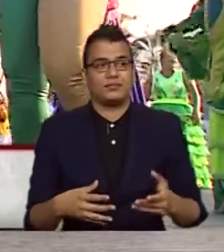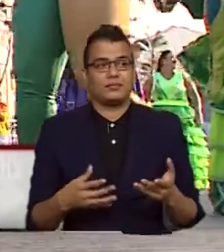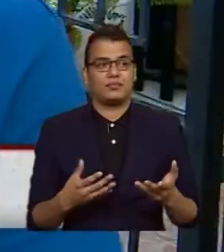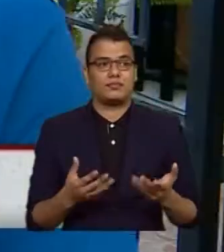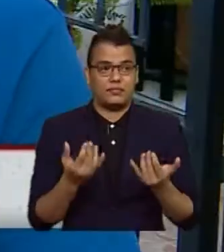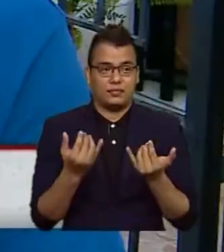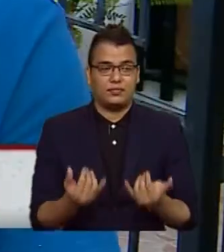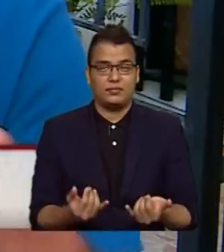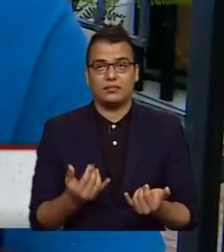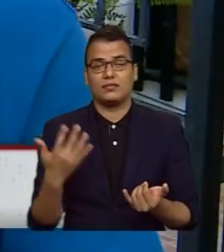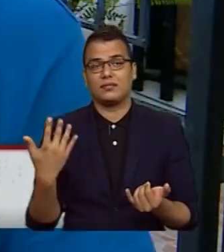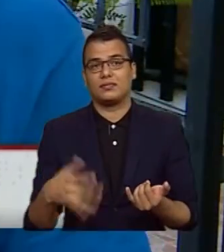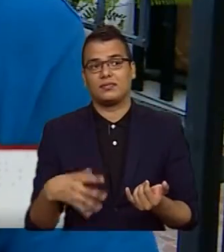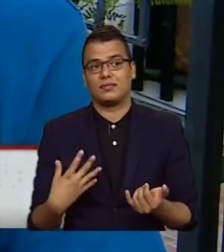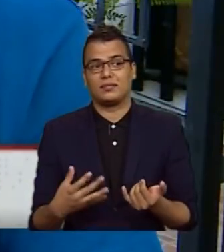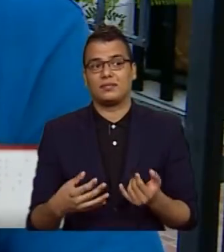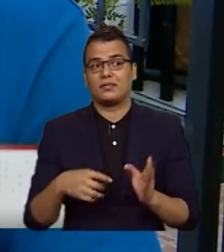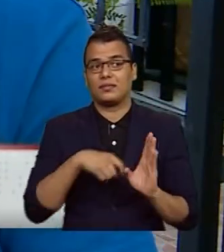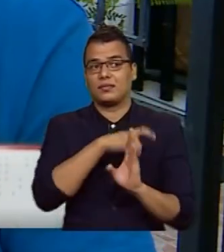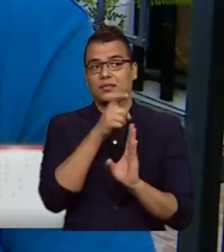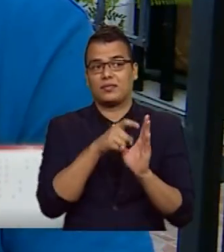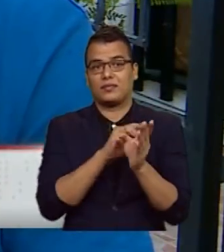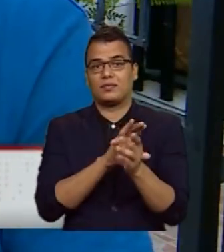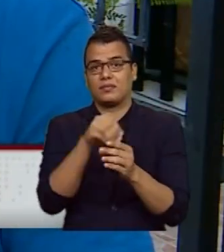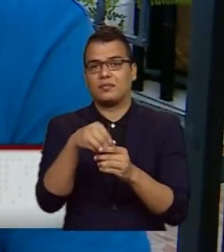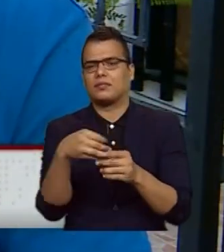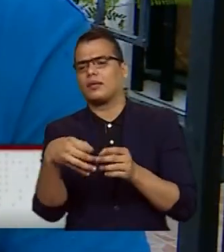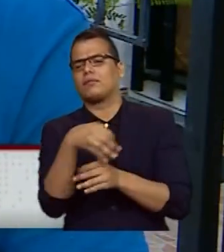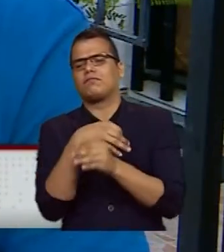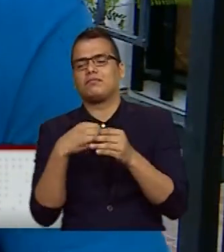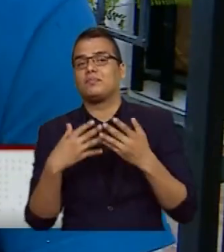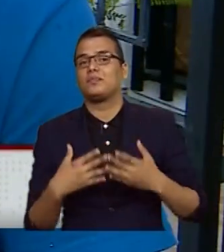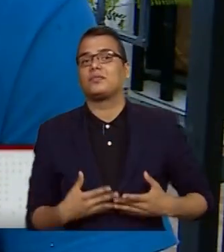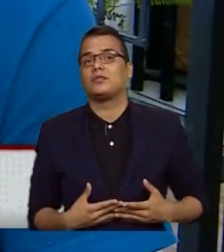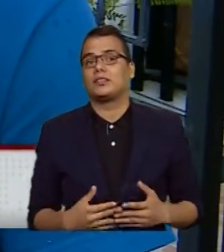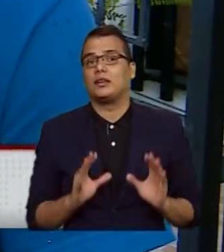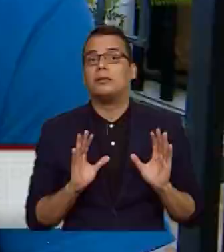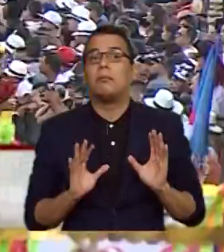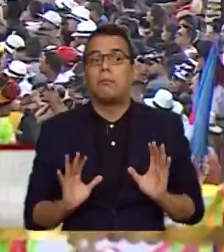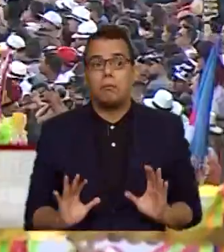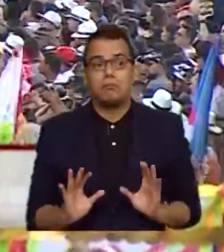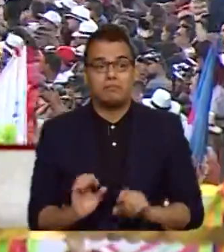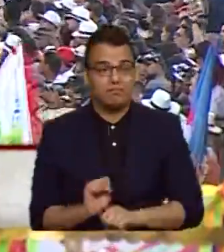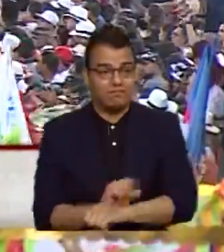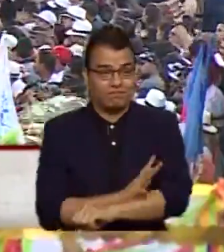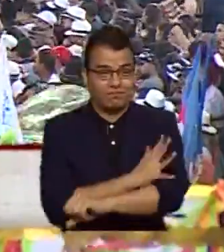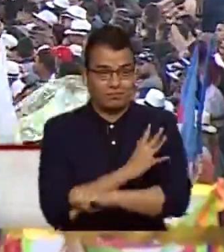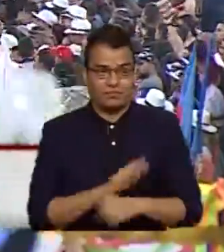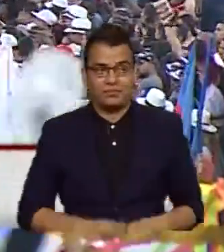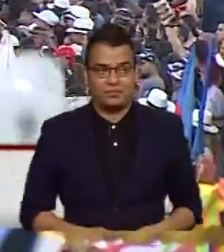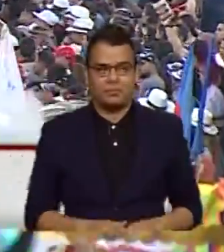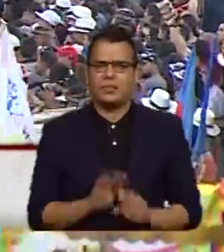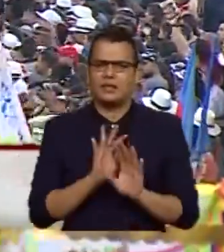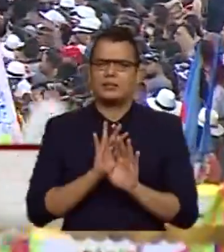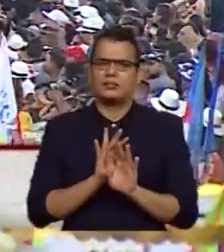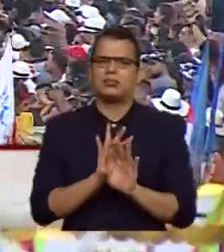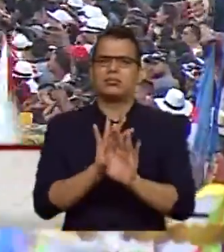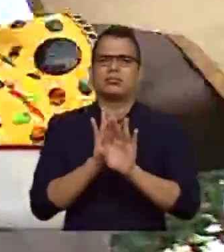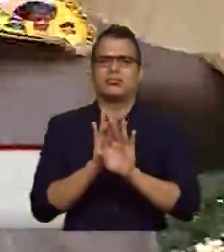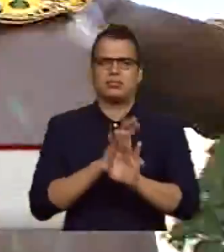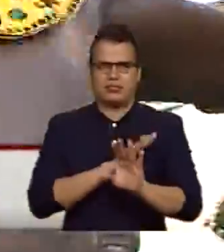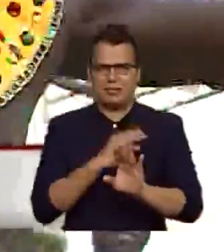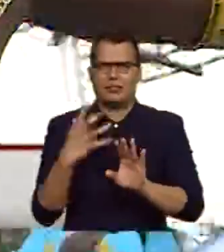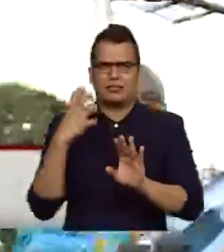en este año estuvo desde adentro participando y fue maravilloso. Este desfile, al igual que la tradición